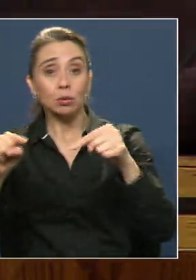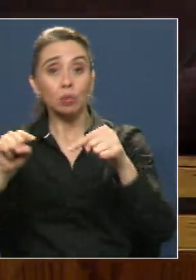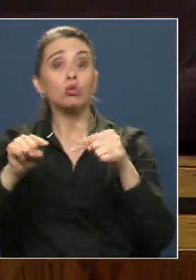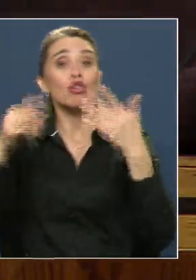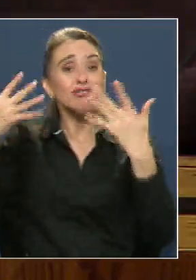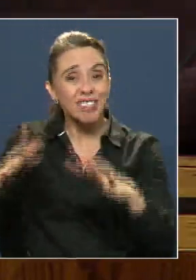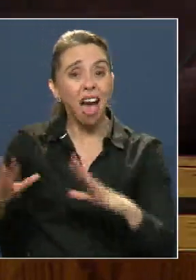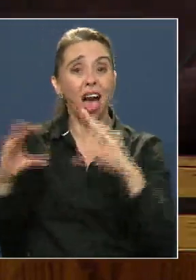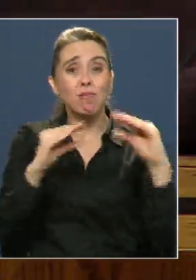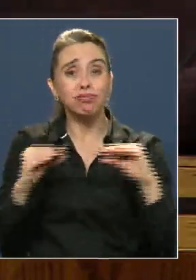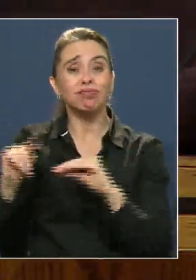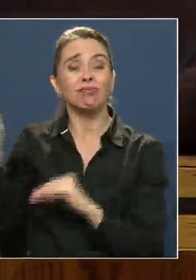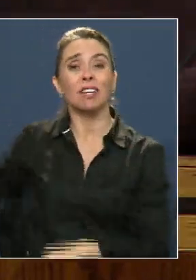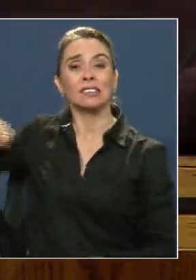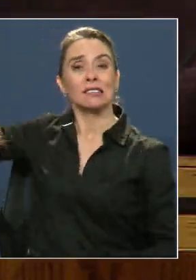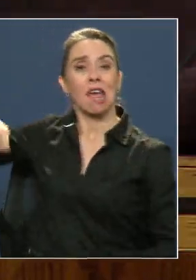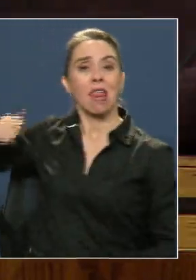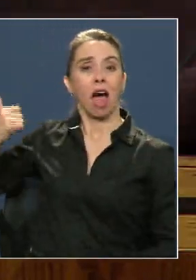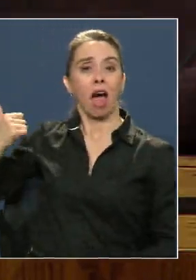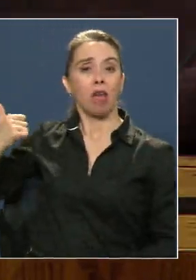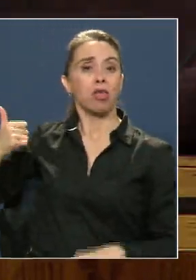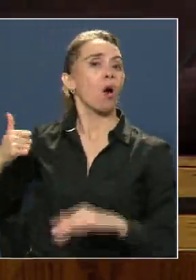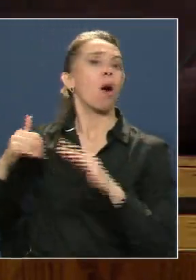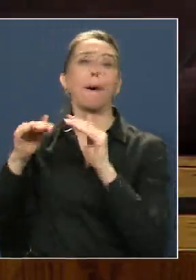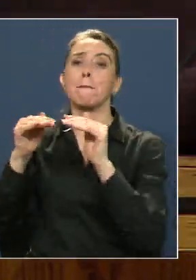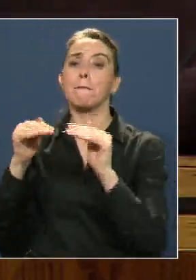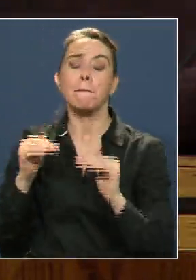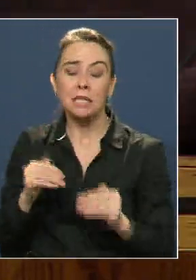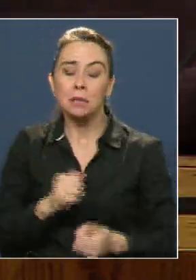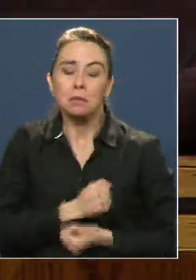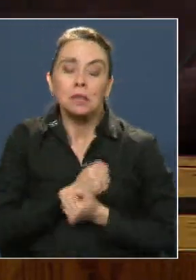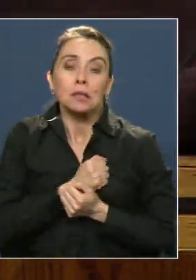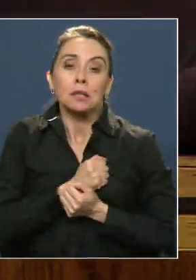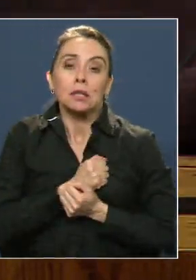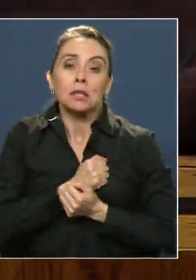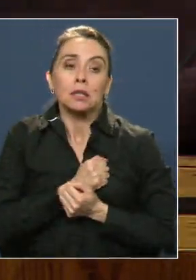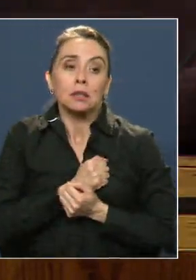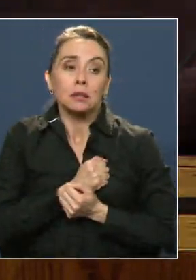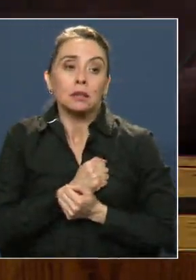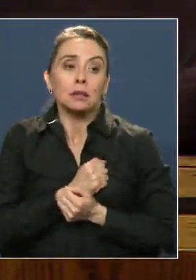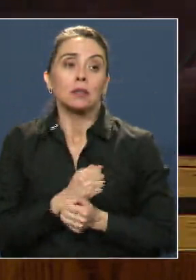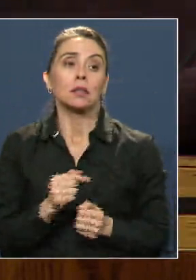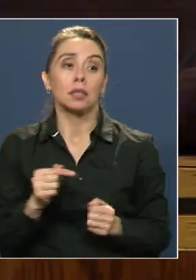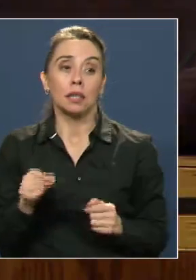Senado y se produjo con la misma intensidad y pasión